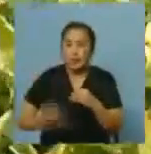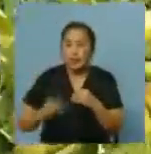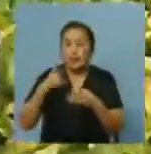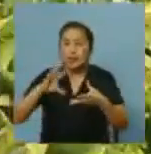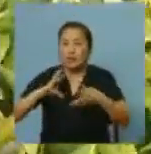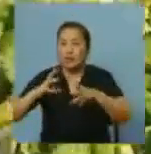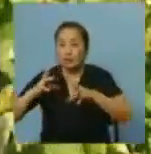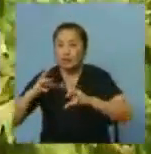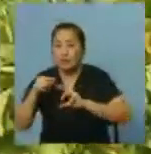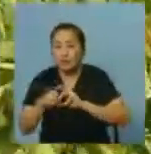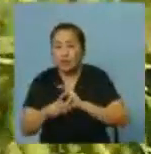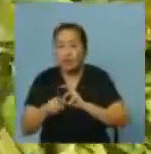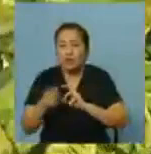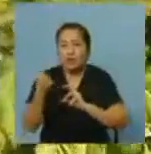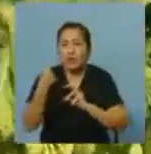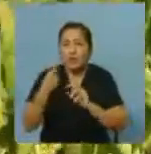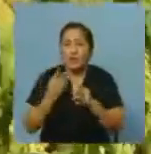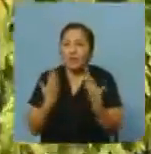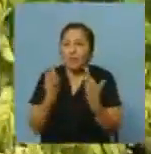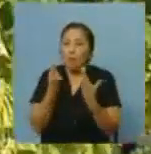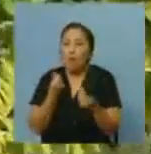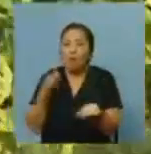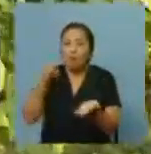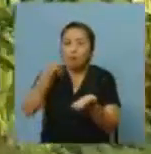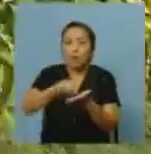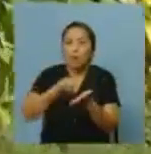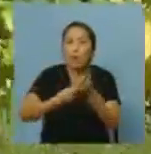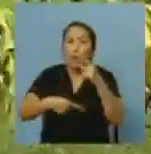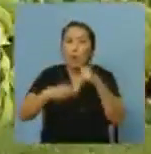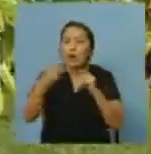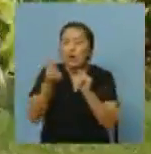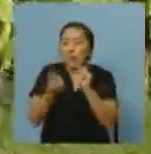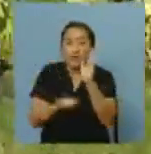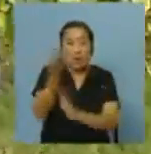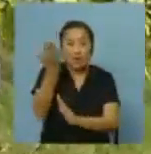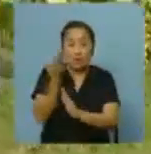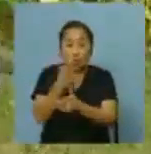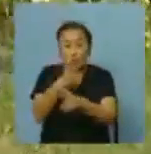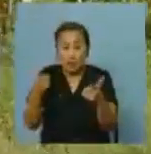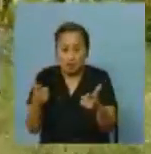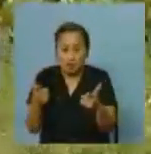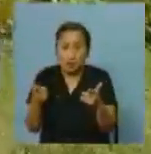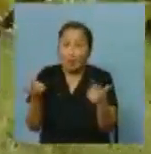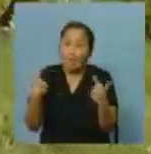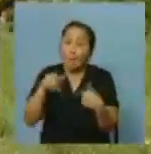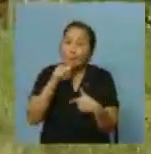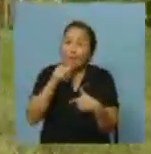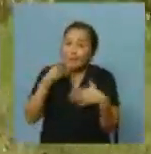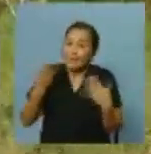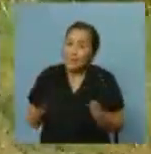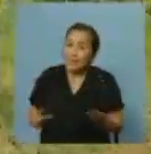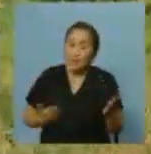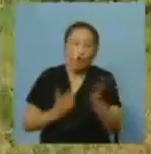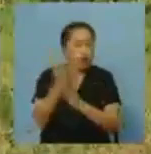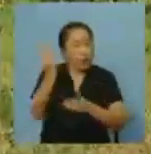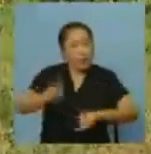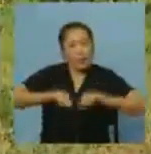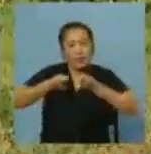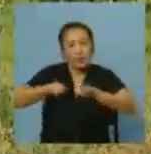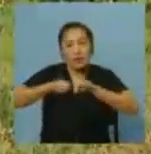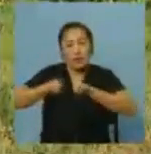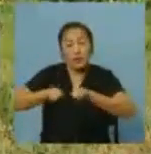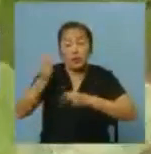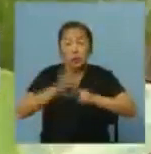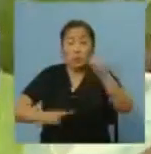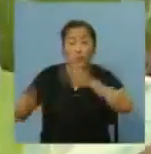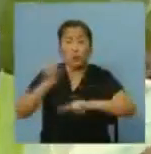posibilidad de que los ingresos a través del precio sean mayores. Bueno, creo que corresponde que sigamos luchando y viendo